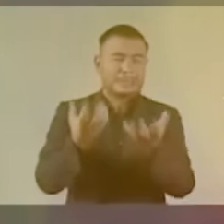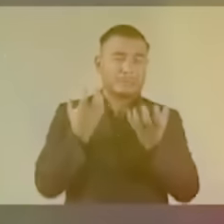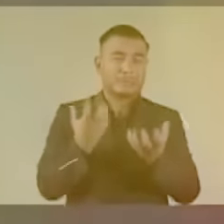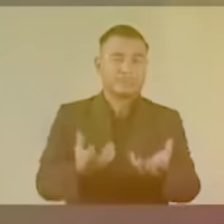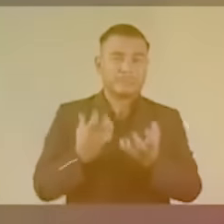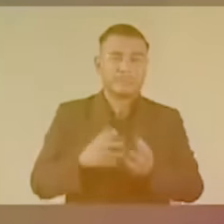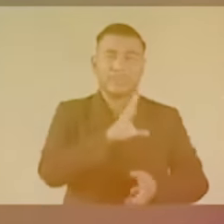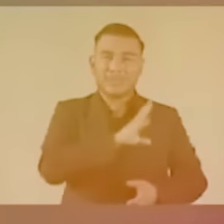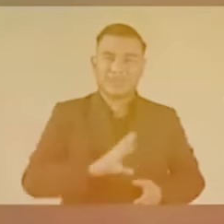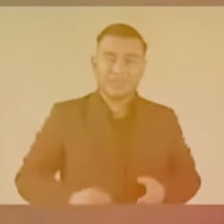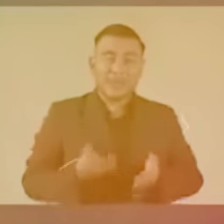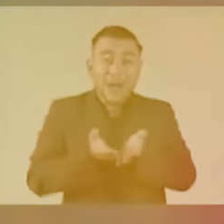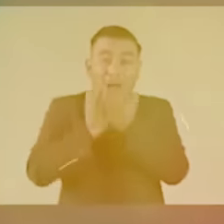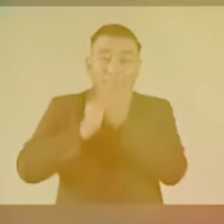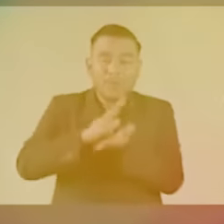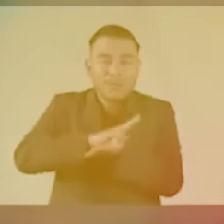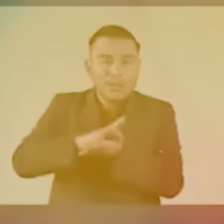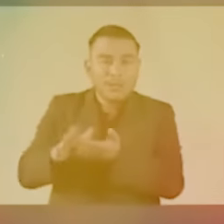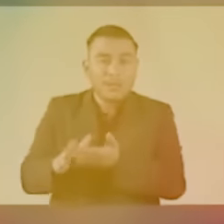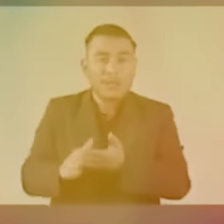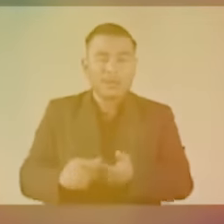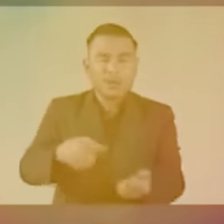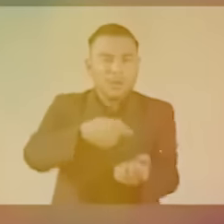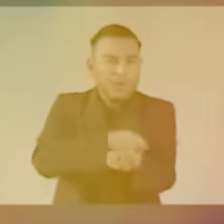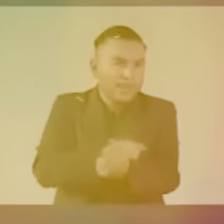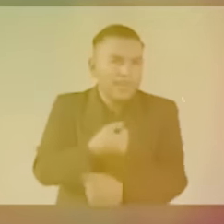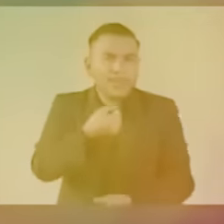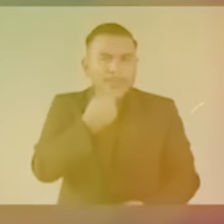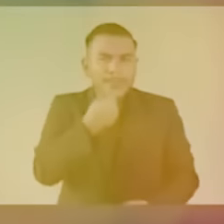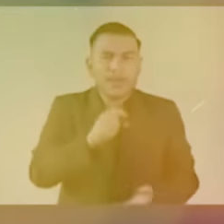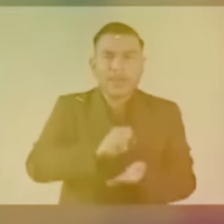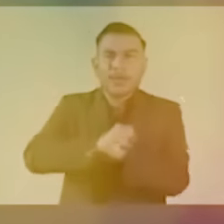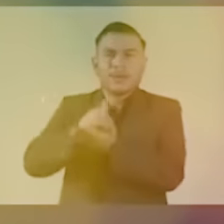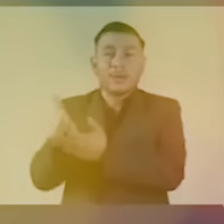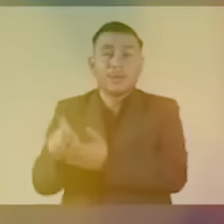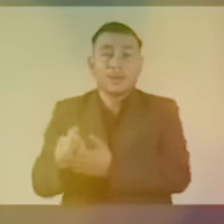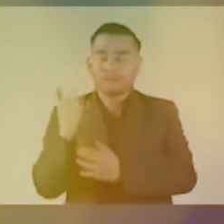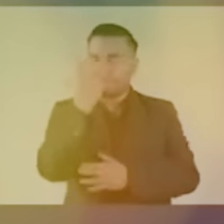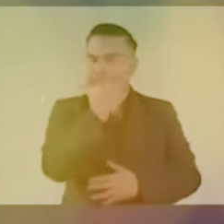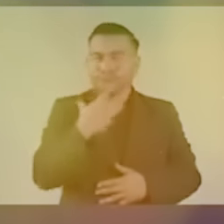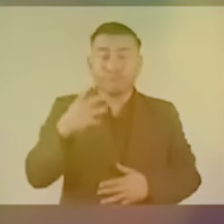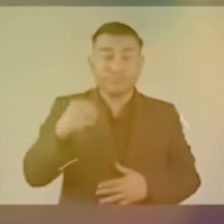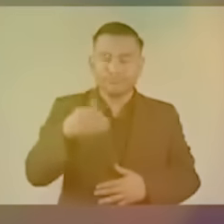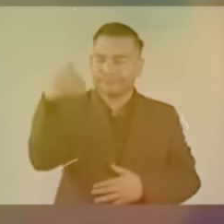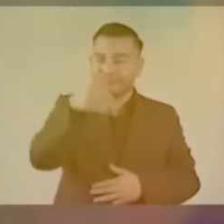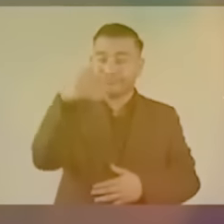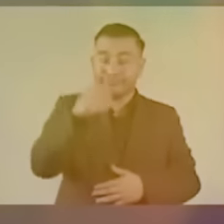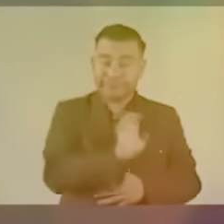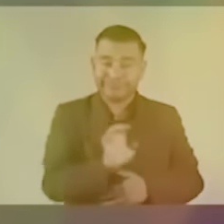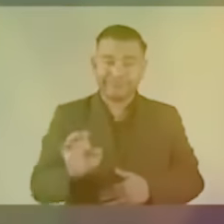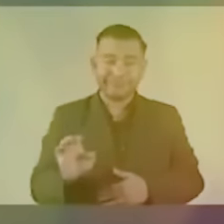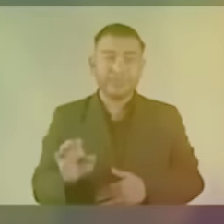tener vivienda digna, agua potable, hospitales con medicinas, escuelas dignas para que le den buena educación a nuestros